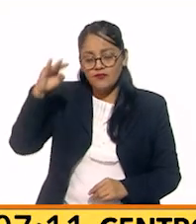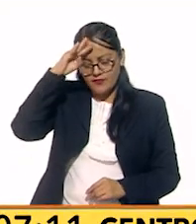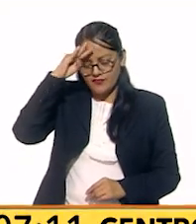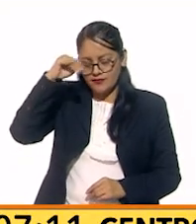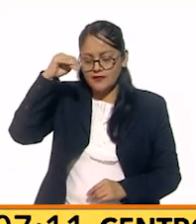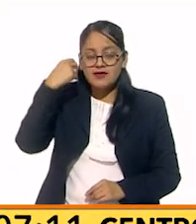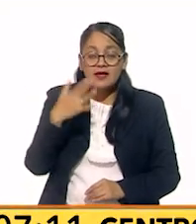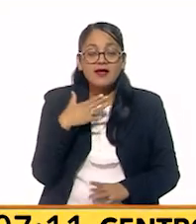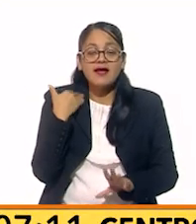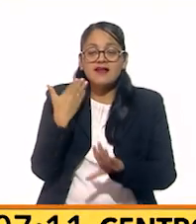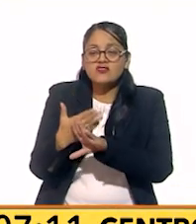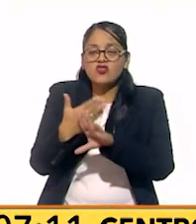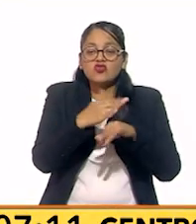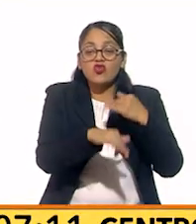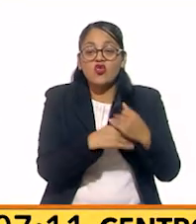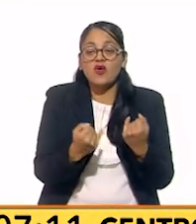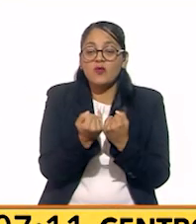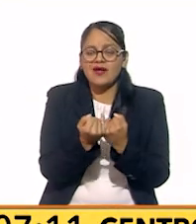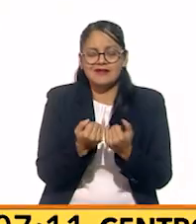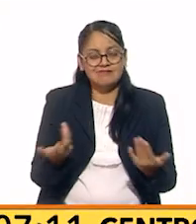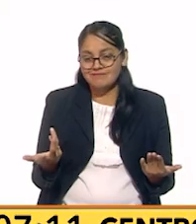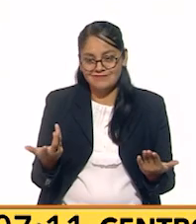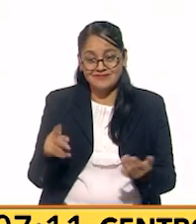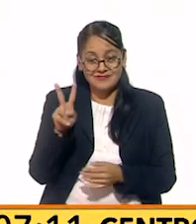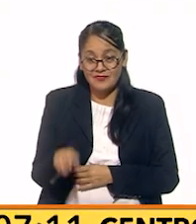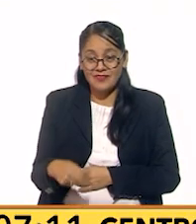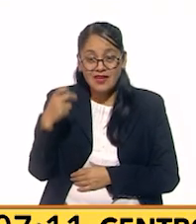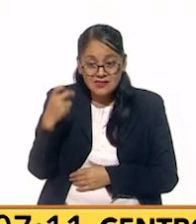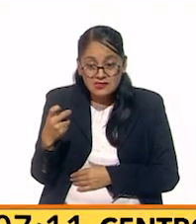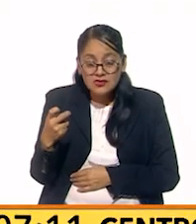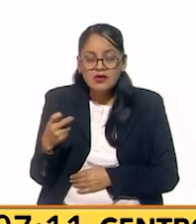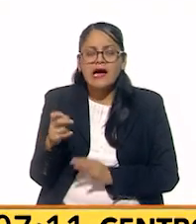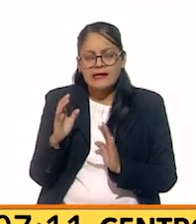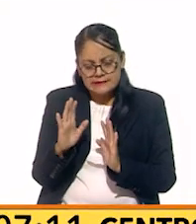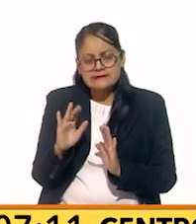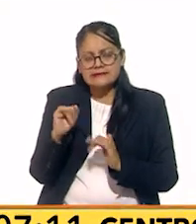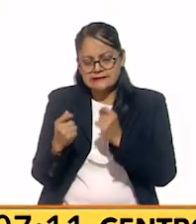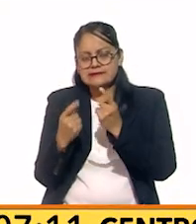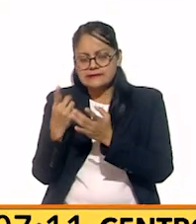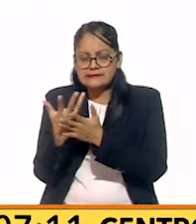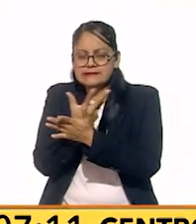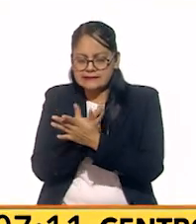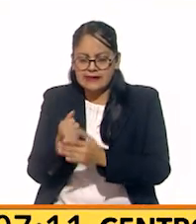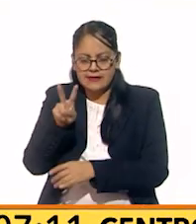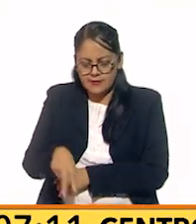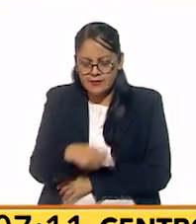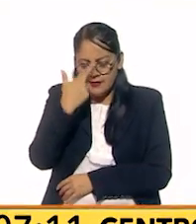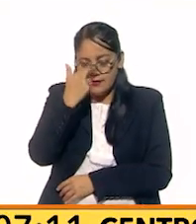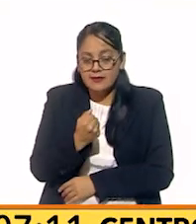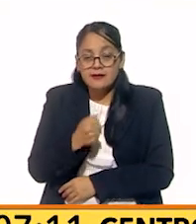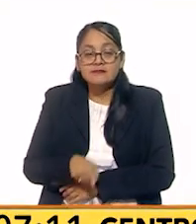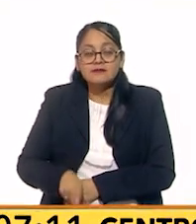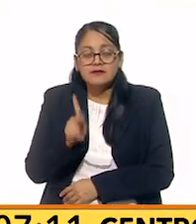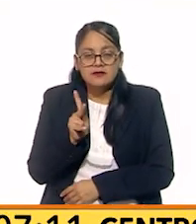de atacar a todos al mismo tiempo, le iba a hacer esas ganancias y sí los está teniendo, no podemos negar eso.